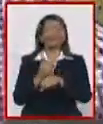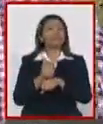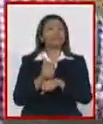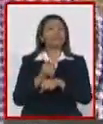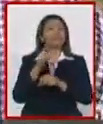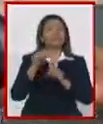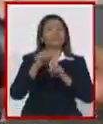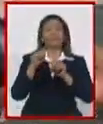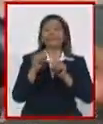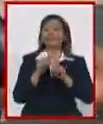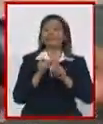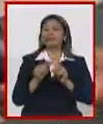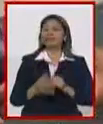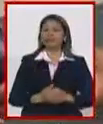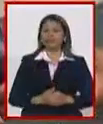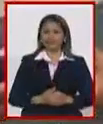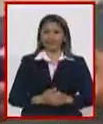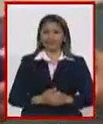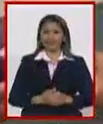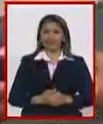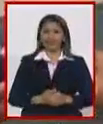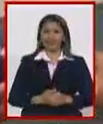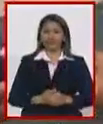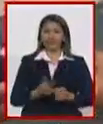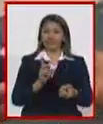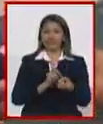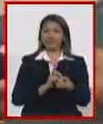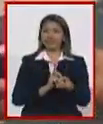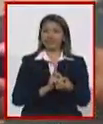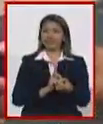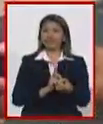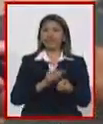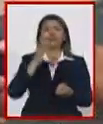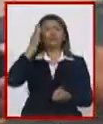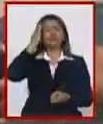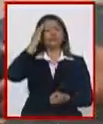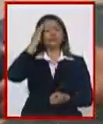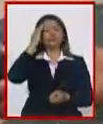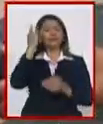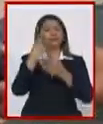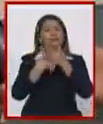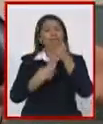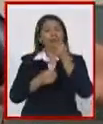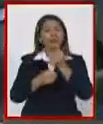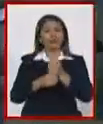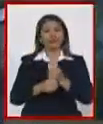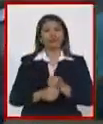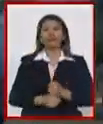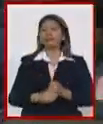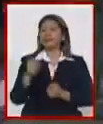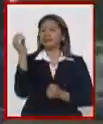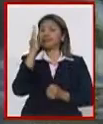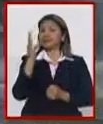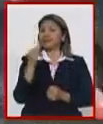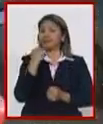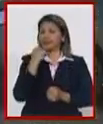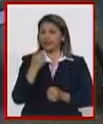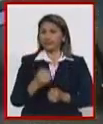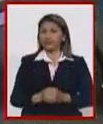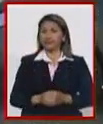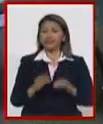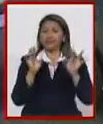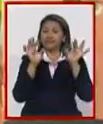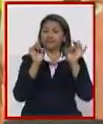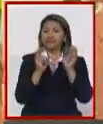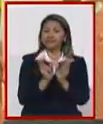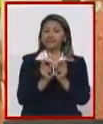durante todo su embarazo. Es un médico conocido de la familia, es un médico de confianza. En ningún momento se nos dijo la